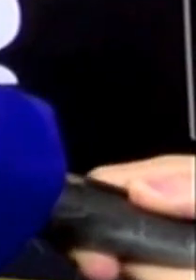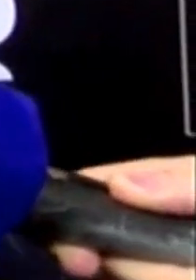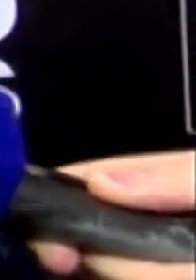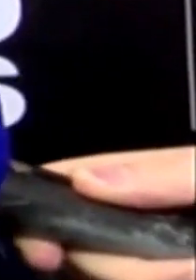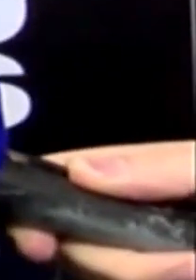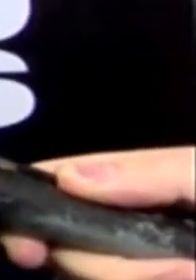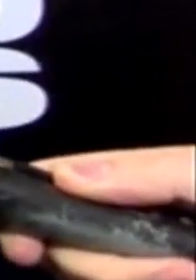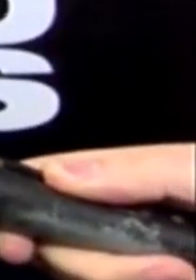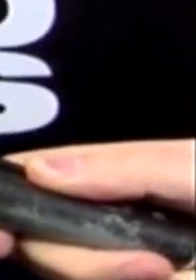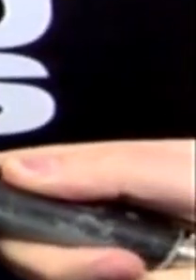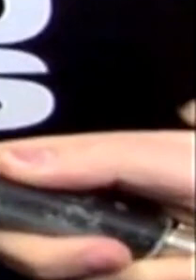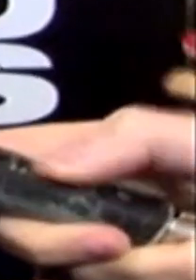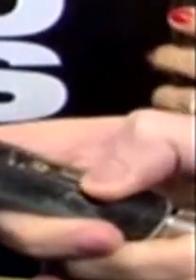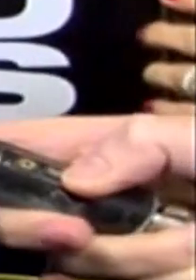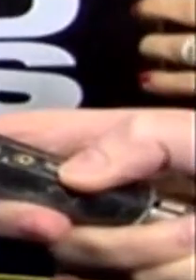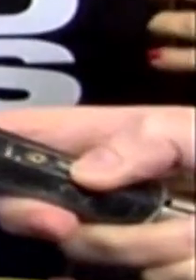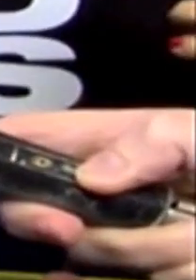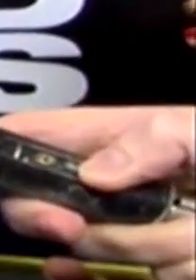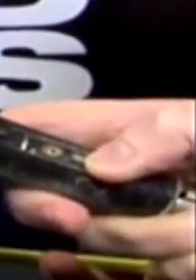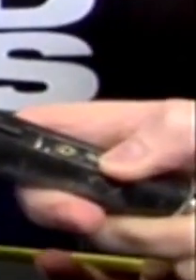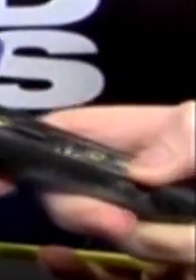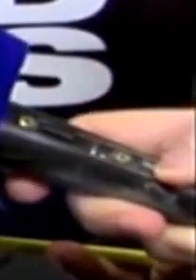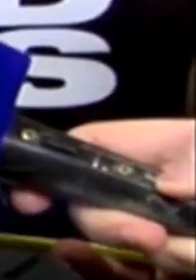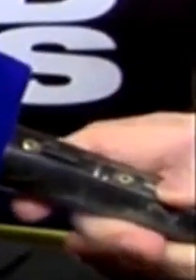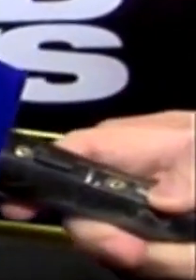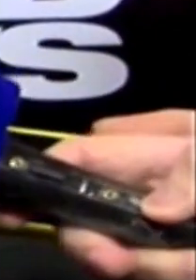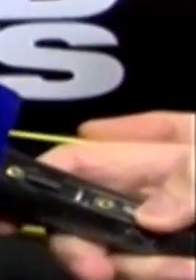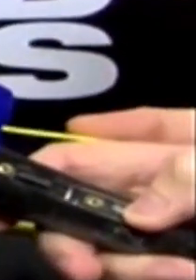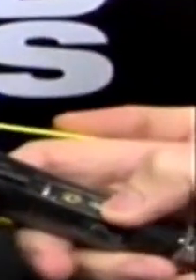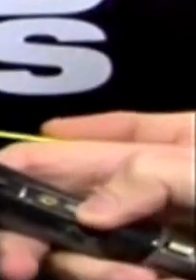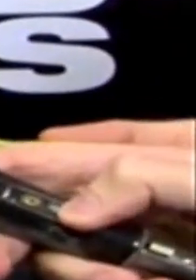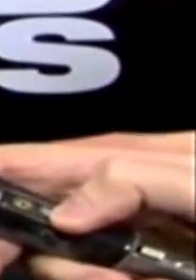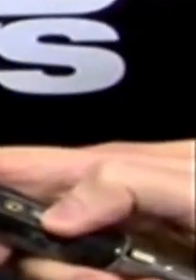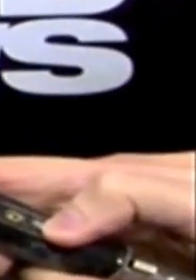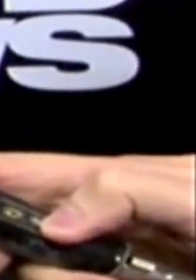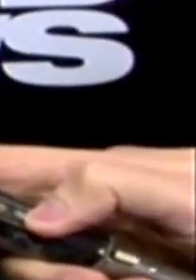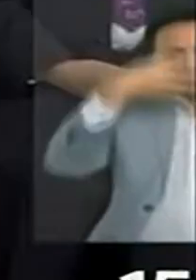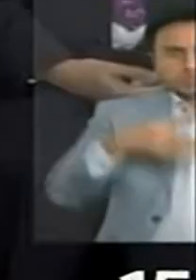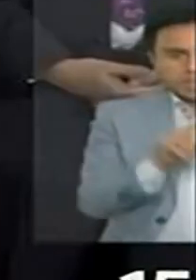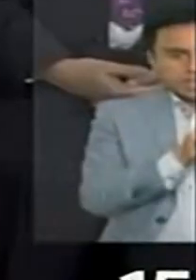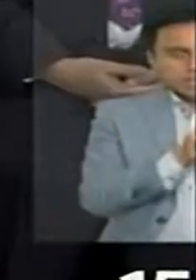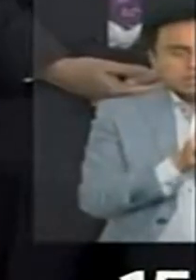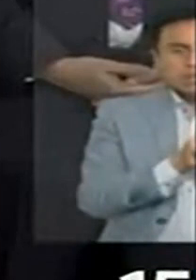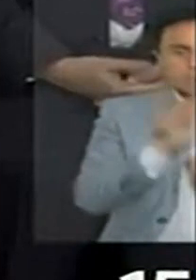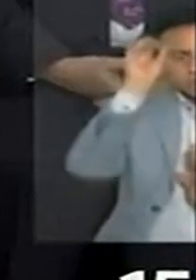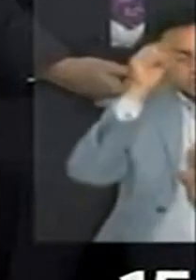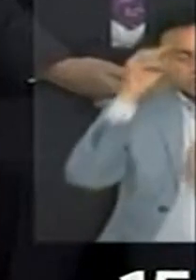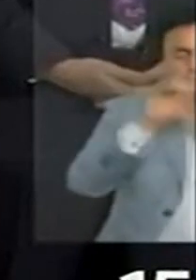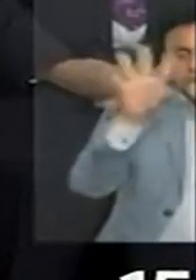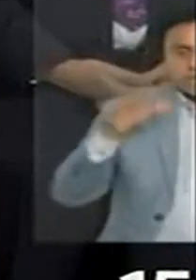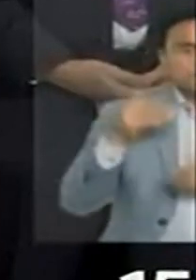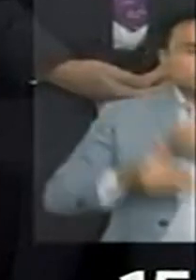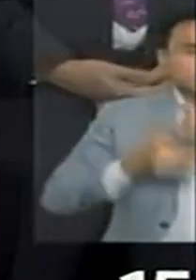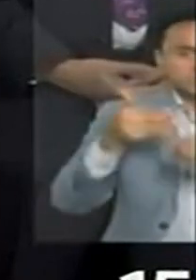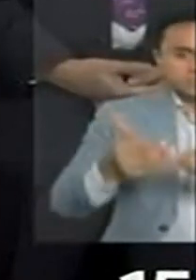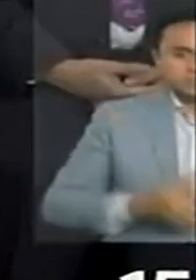una forma de Boric de mostrar su descontento. Sin embargo, el mandatario insistió en sus críticas a Boric a través del proyecto de